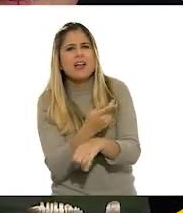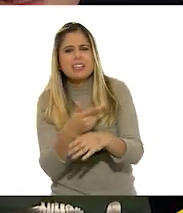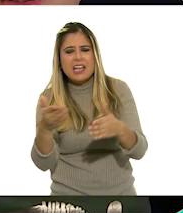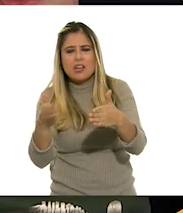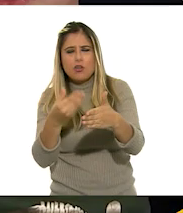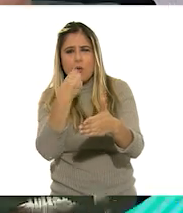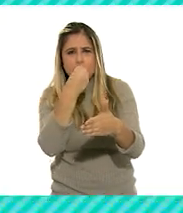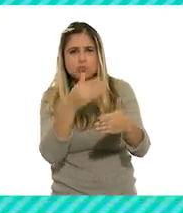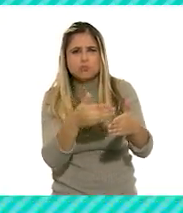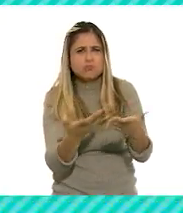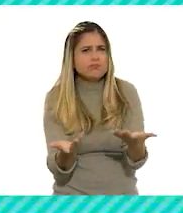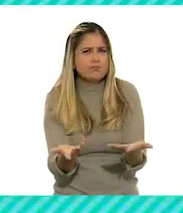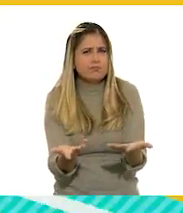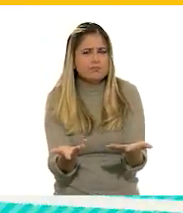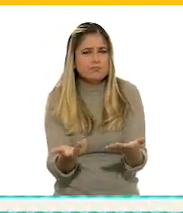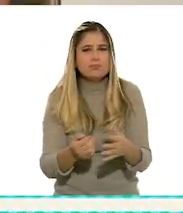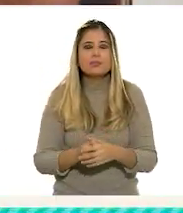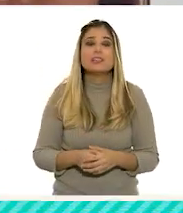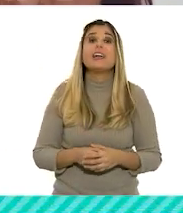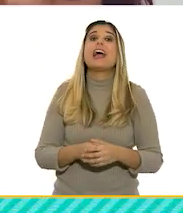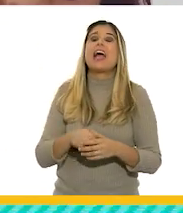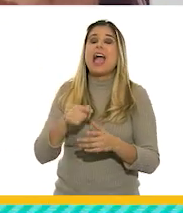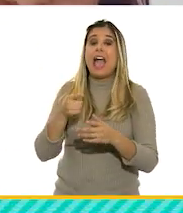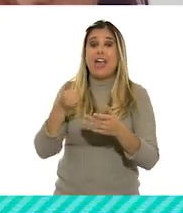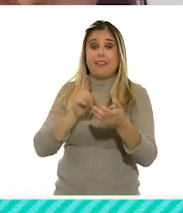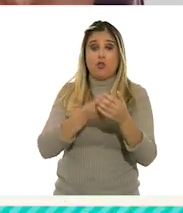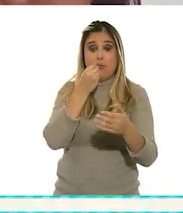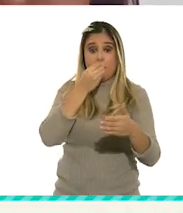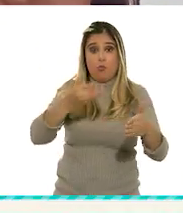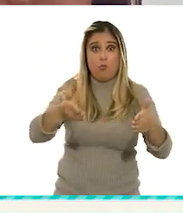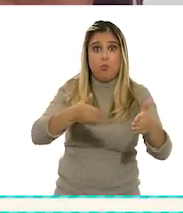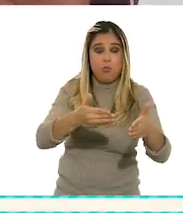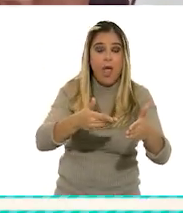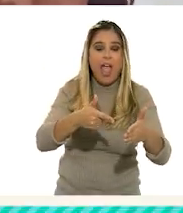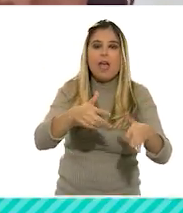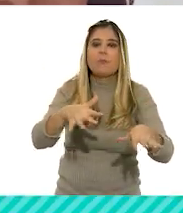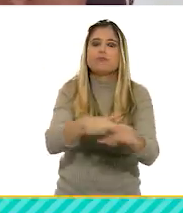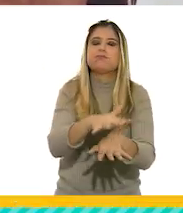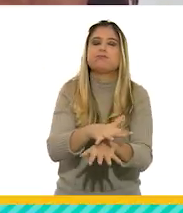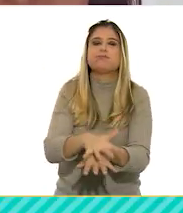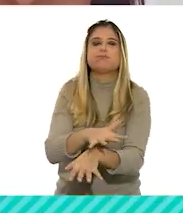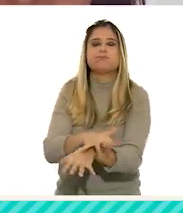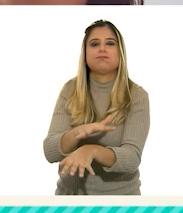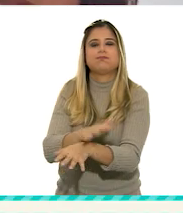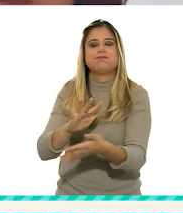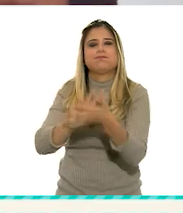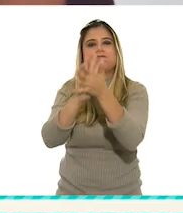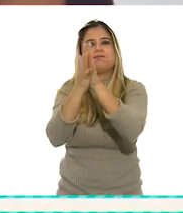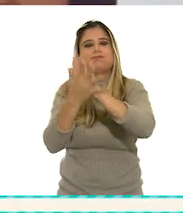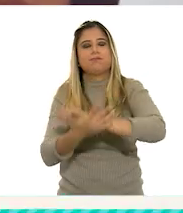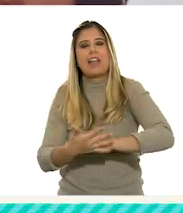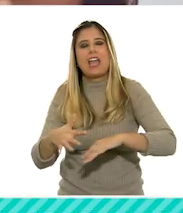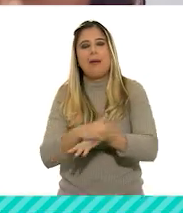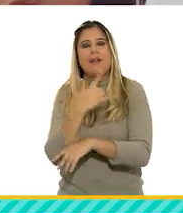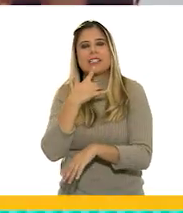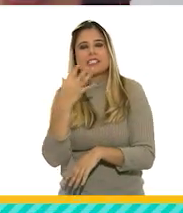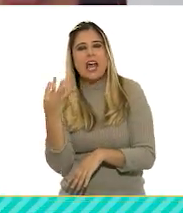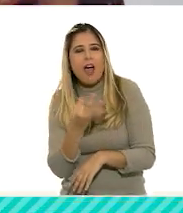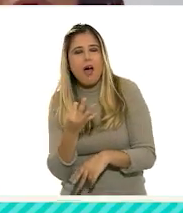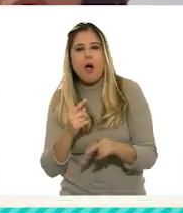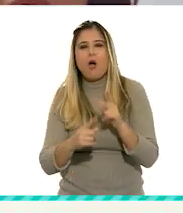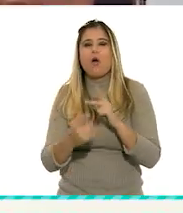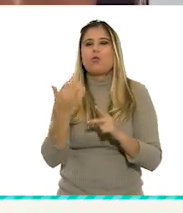los alimentos? Se modifican sus características organolépticas, es decir, cambia su sabor,